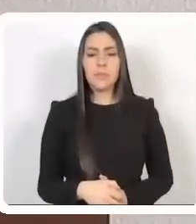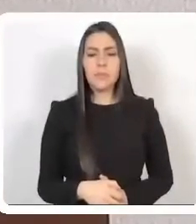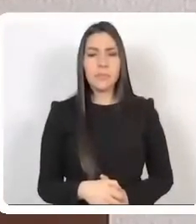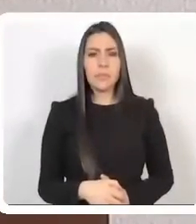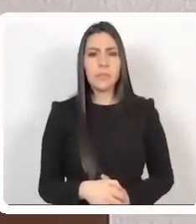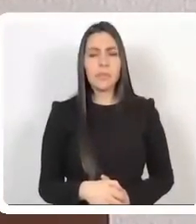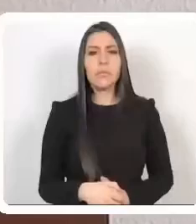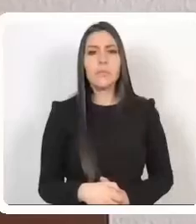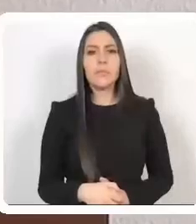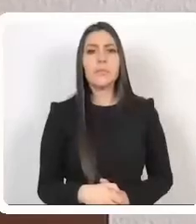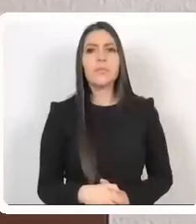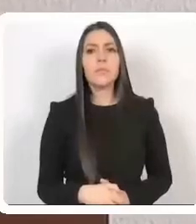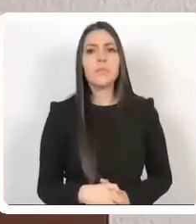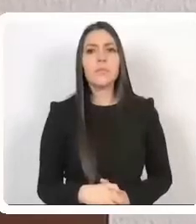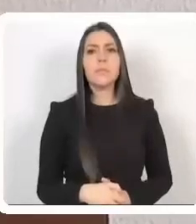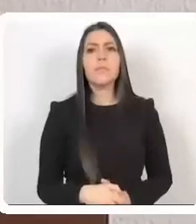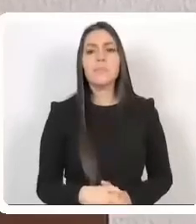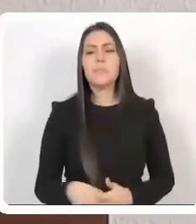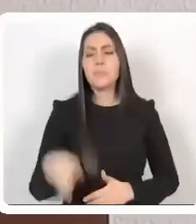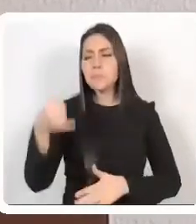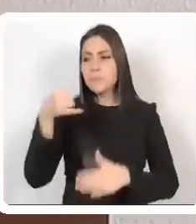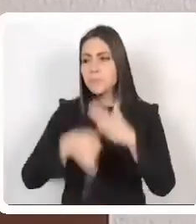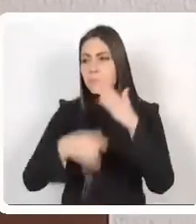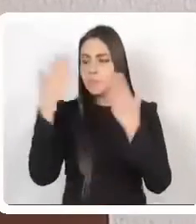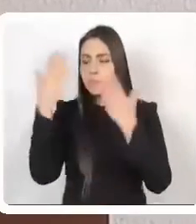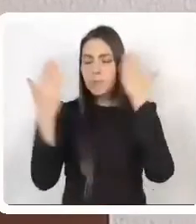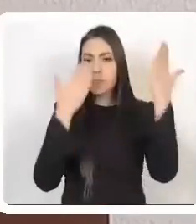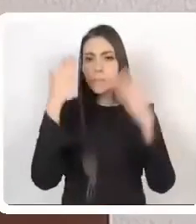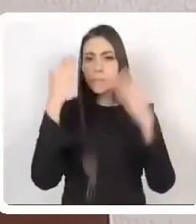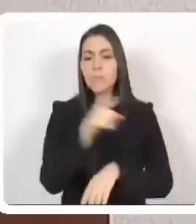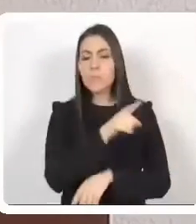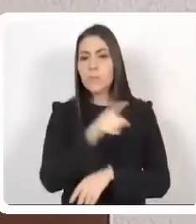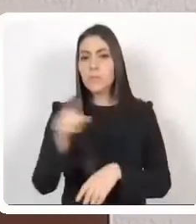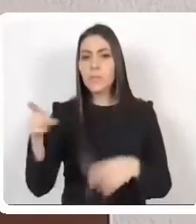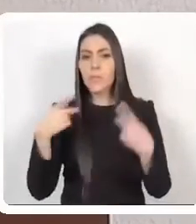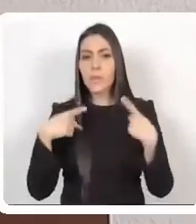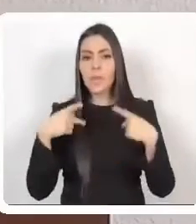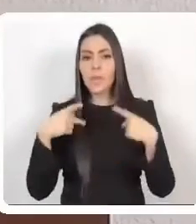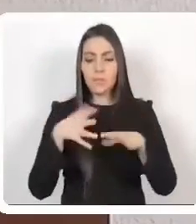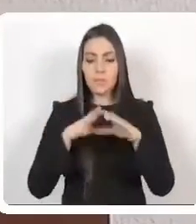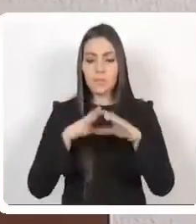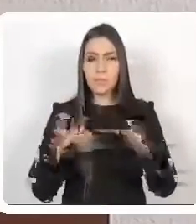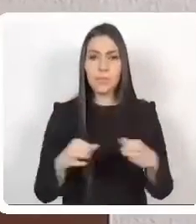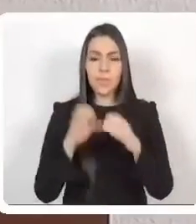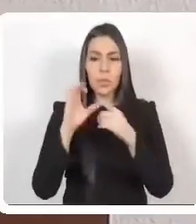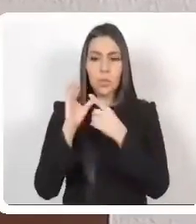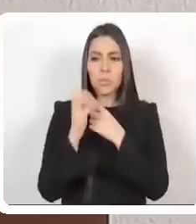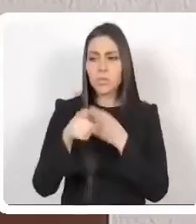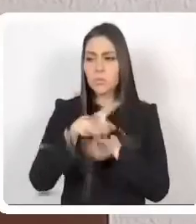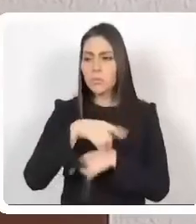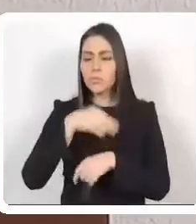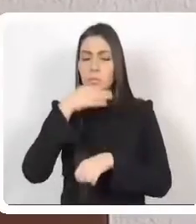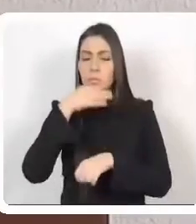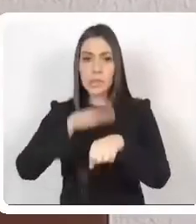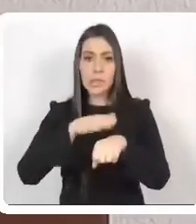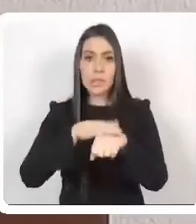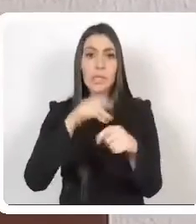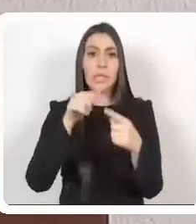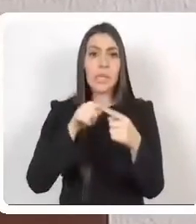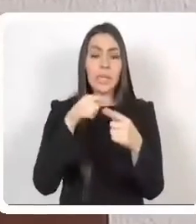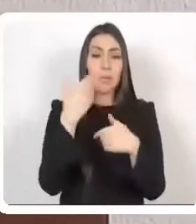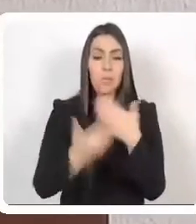Con base en el estudio desarrollado, las y los integrantes de las comisiones advertimos que la iniciativa de decreto